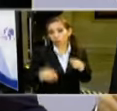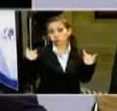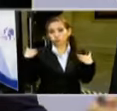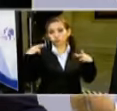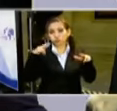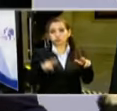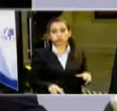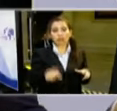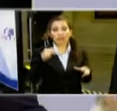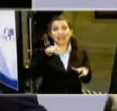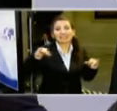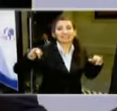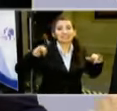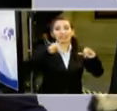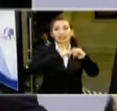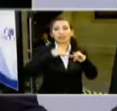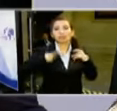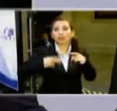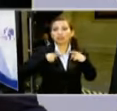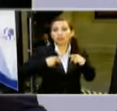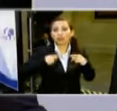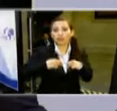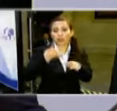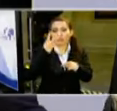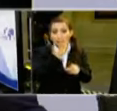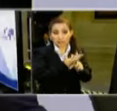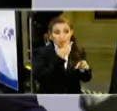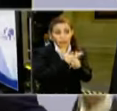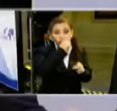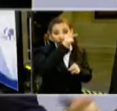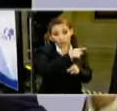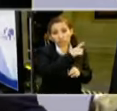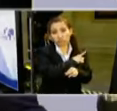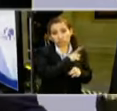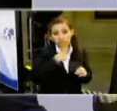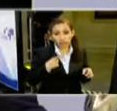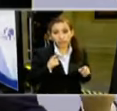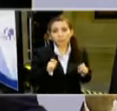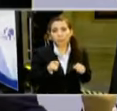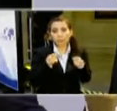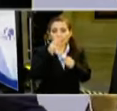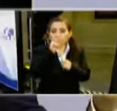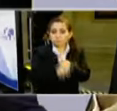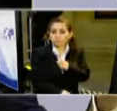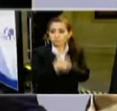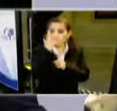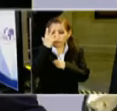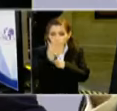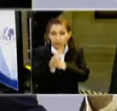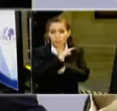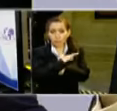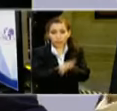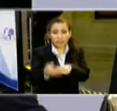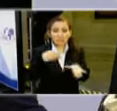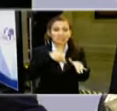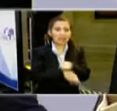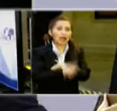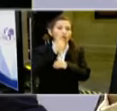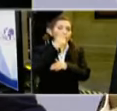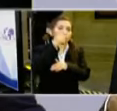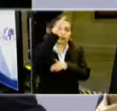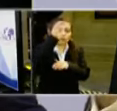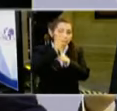representados en instituciones y personas en los propios Estados Unidos, los que nos permitan realmente poder acceder a un